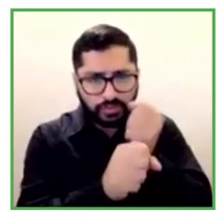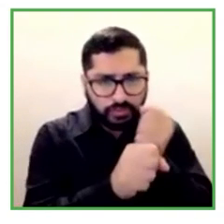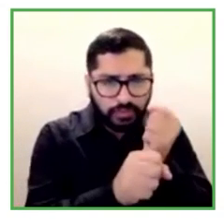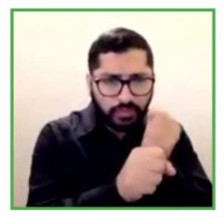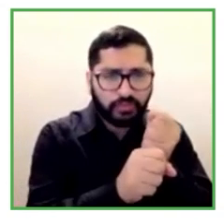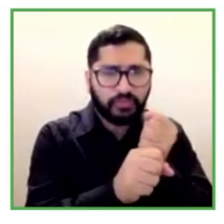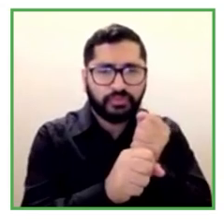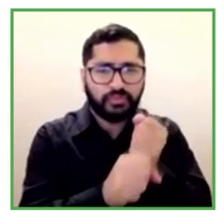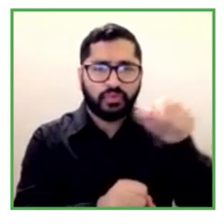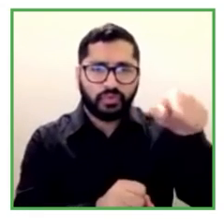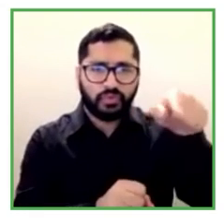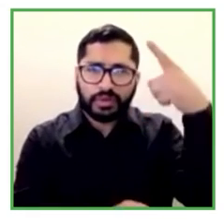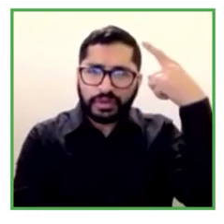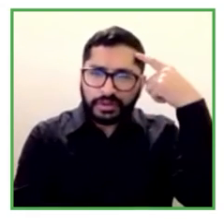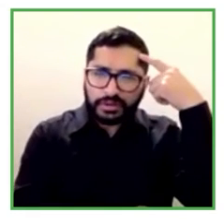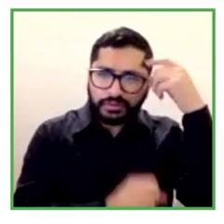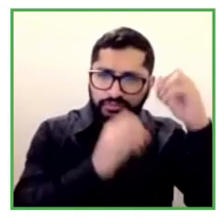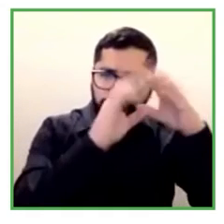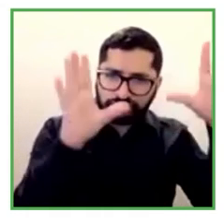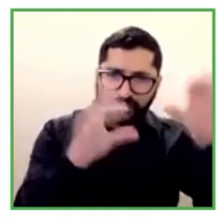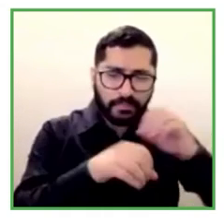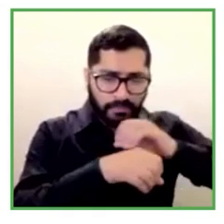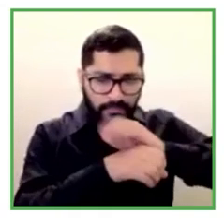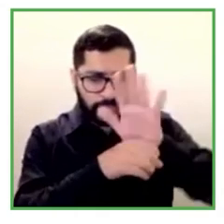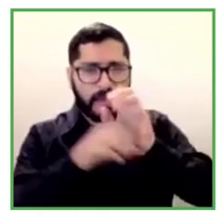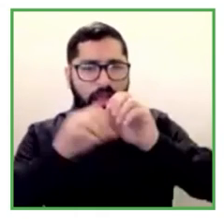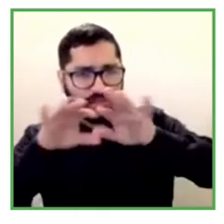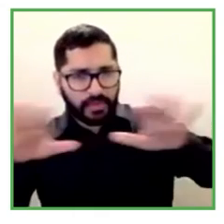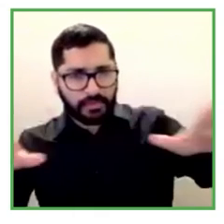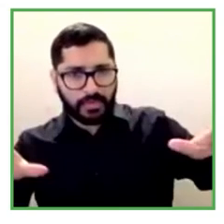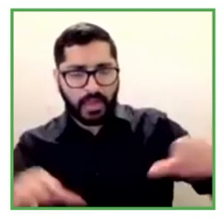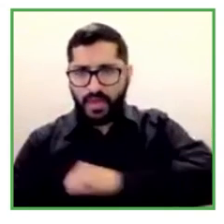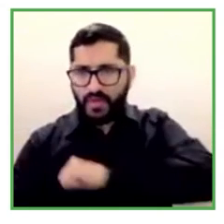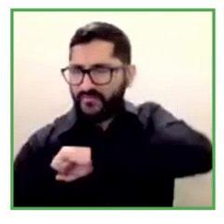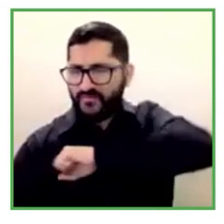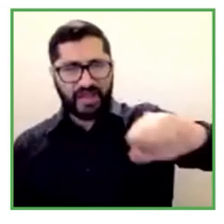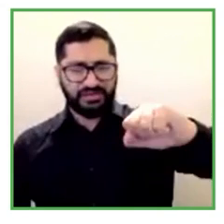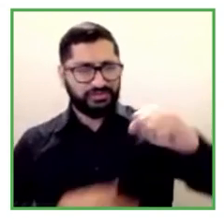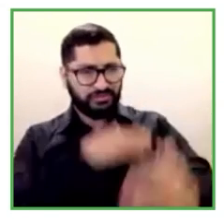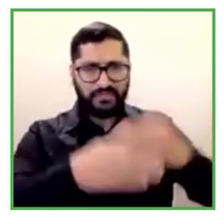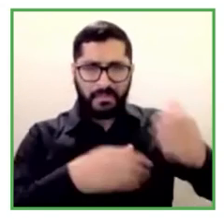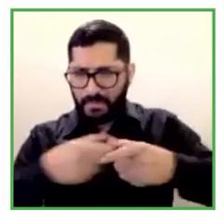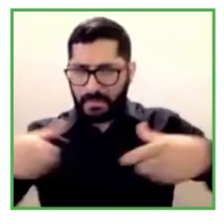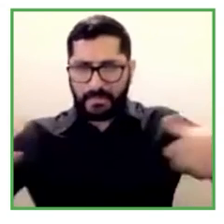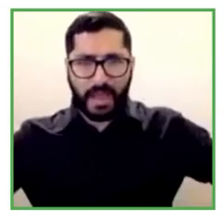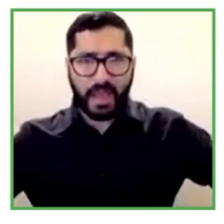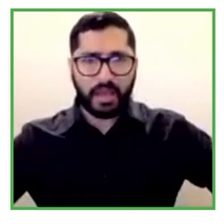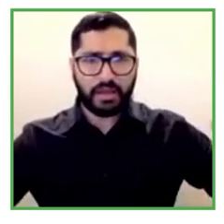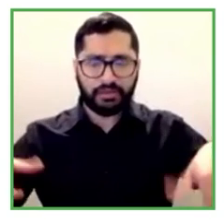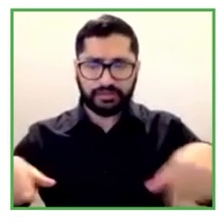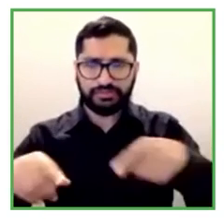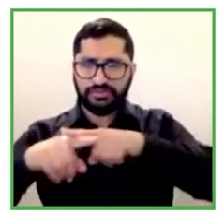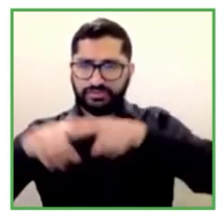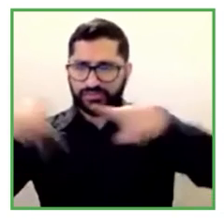la pandemia ha acelerado los planes de diversidad e inclusión en la organización?